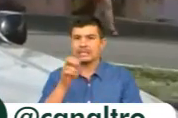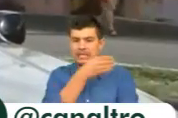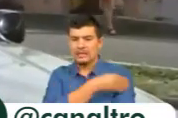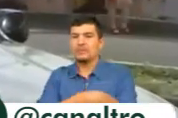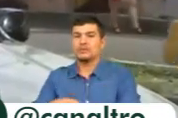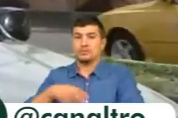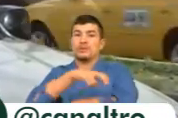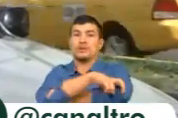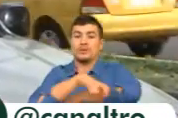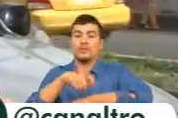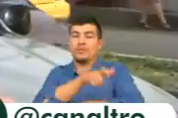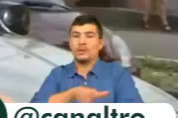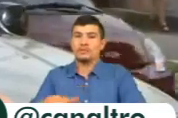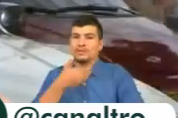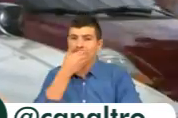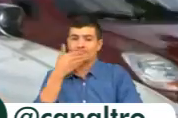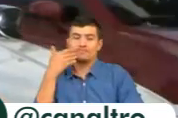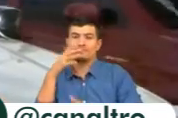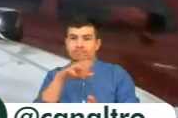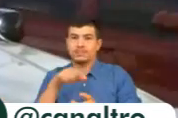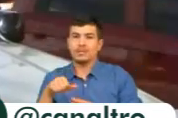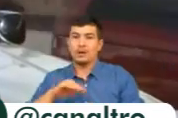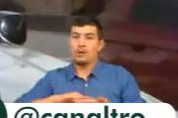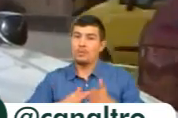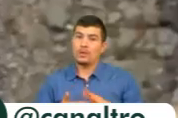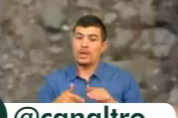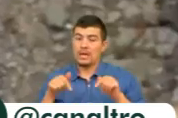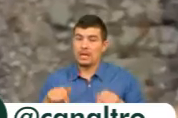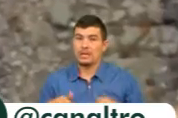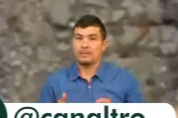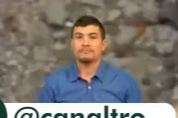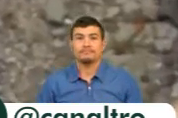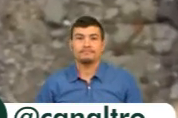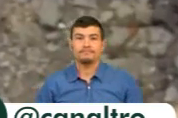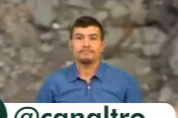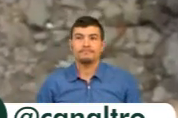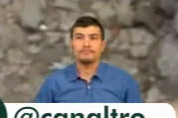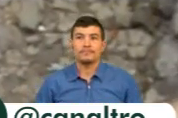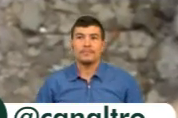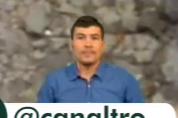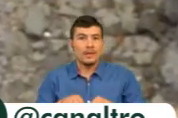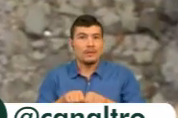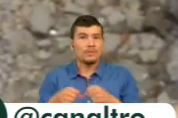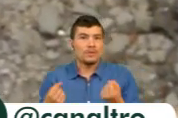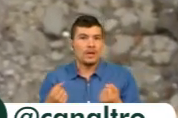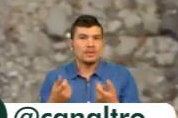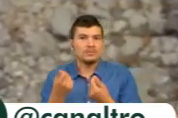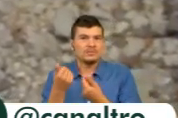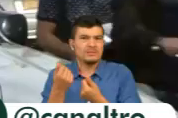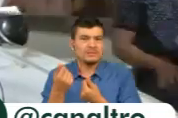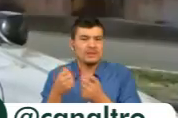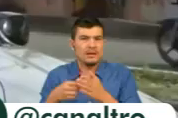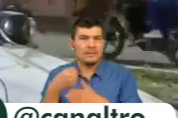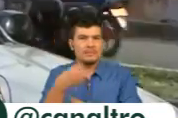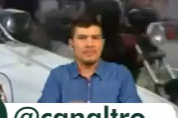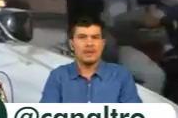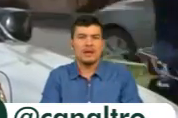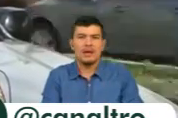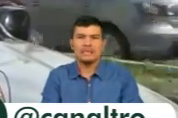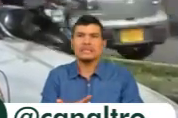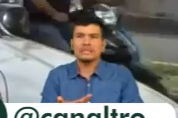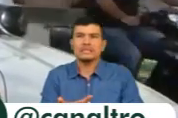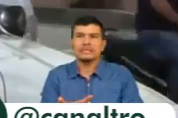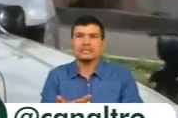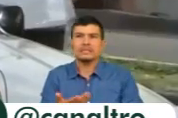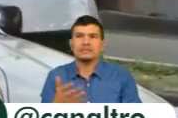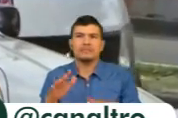que ocasionaron a la comunidad ocañera, porque esto es un activo del municipio. Y los daños, se pueden ejecutar la obra. El